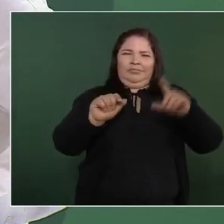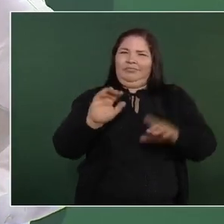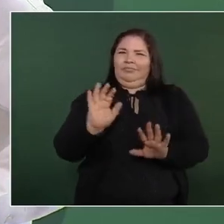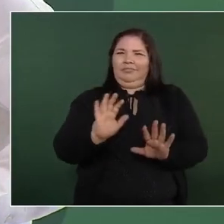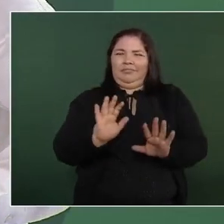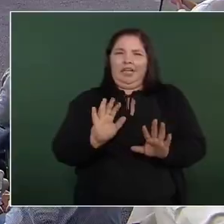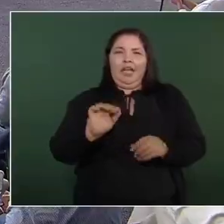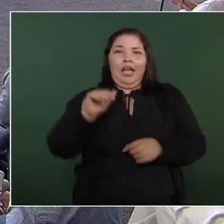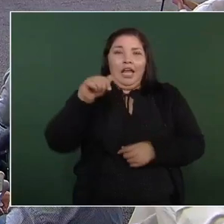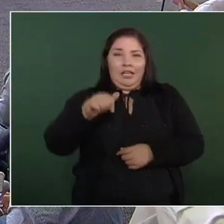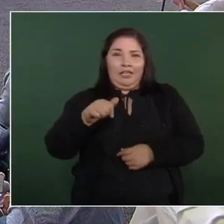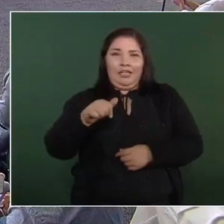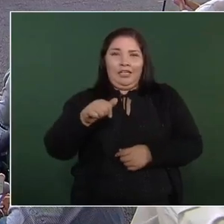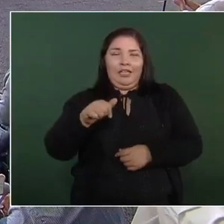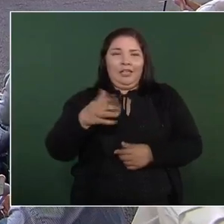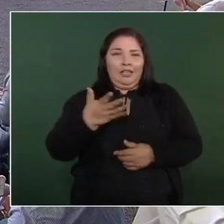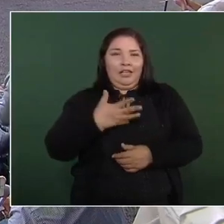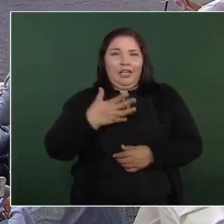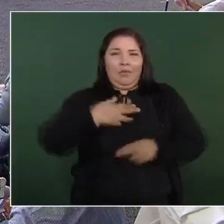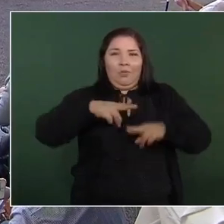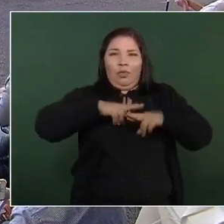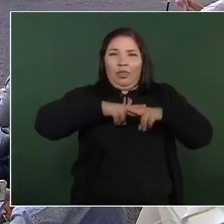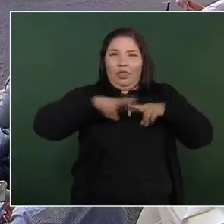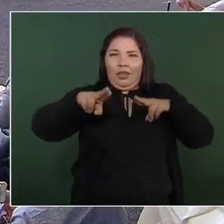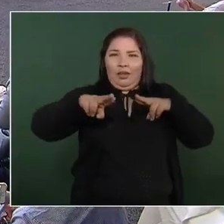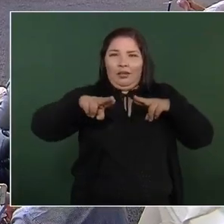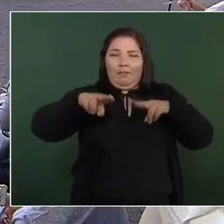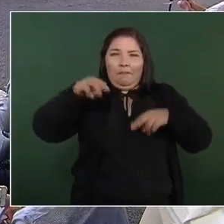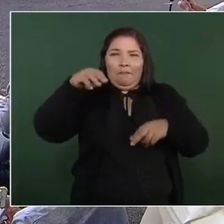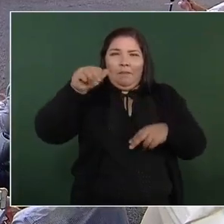de la mano suya, y nuestra